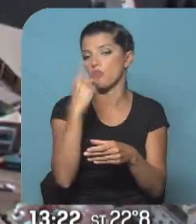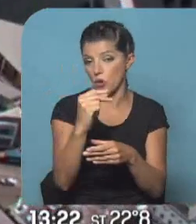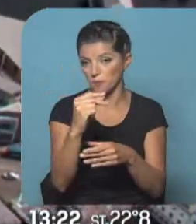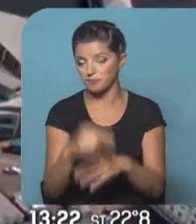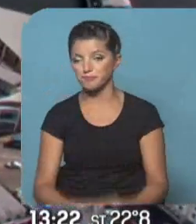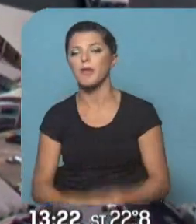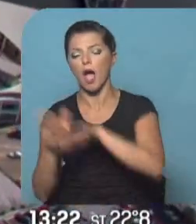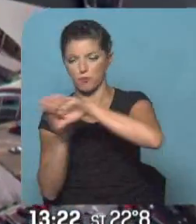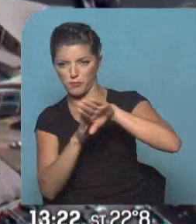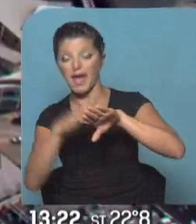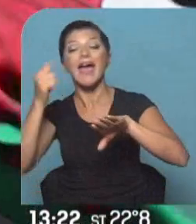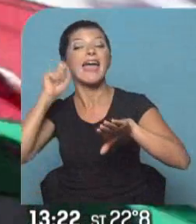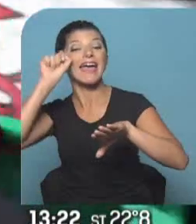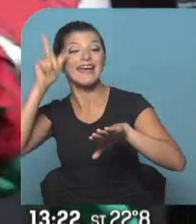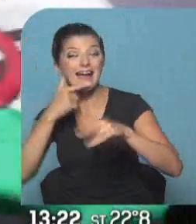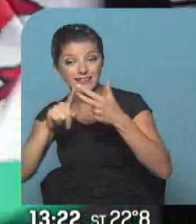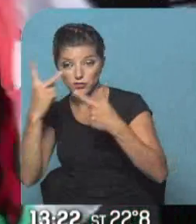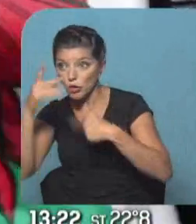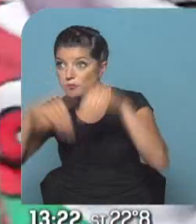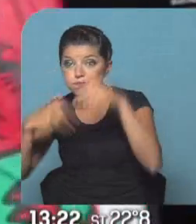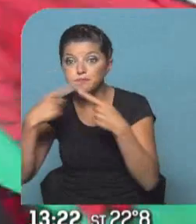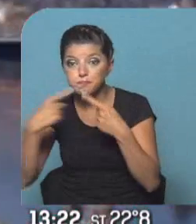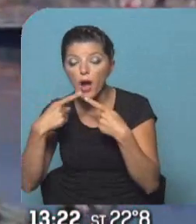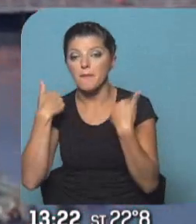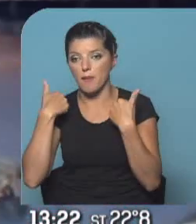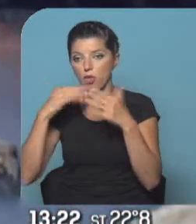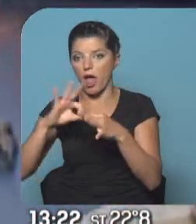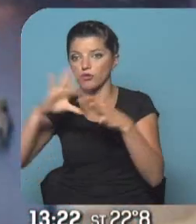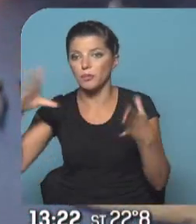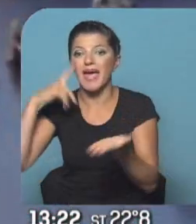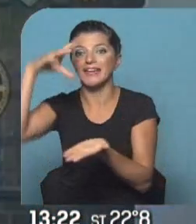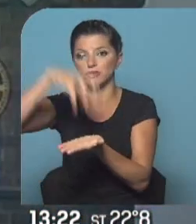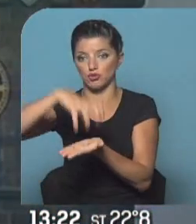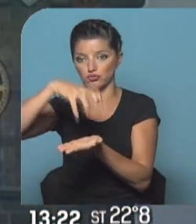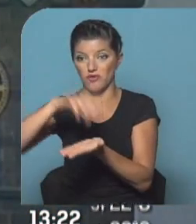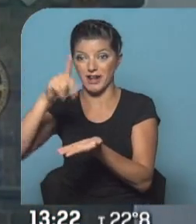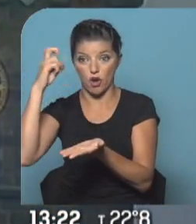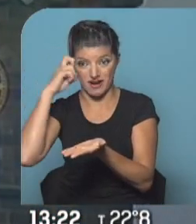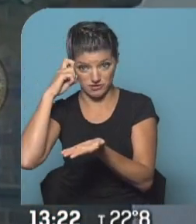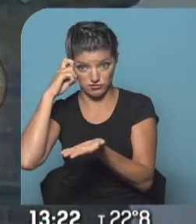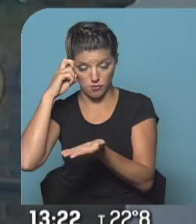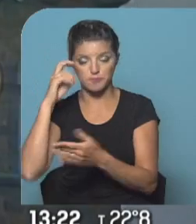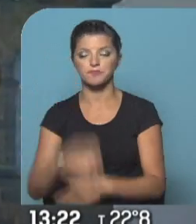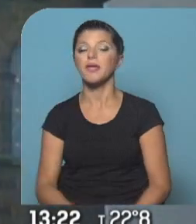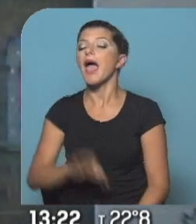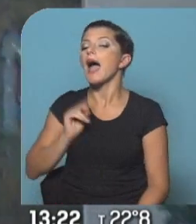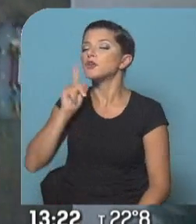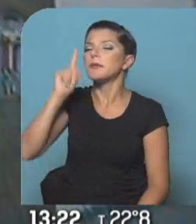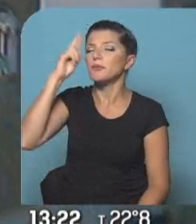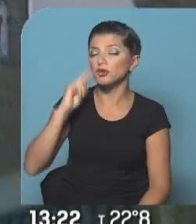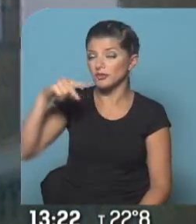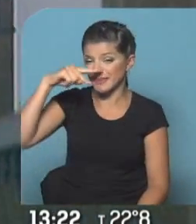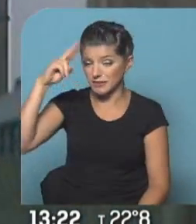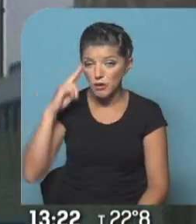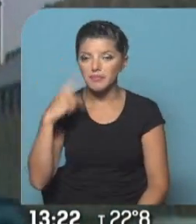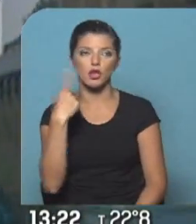Gales celebró 2 referéndums para aprobar la autonomía de sus instituciones parlamentarias. En 1979 triunfó el